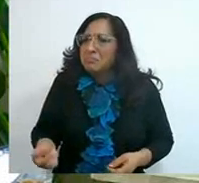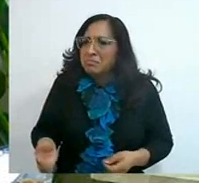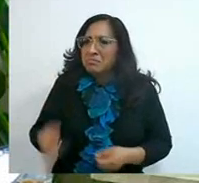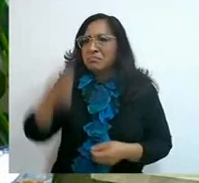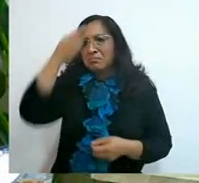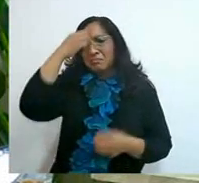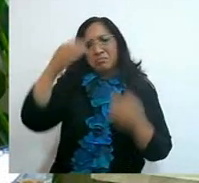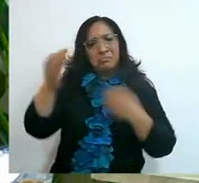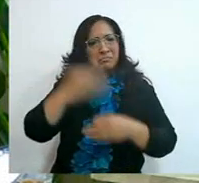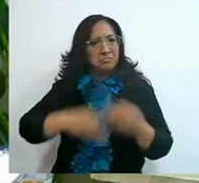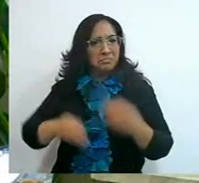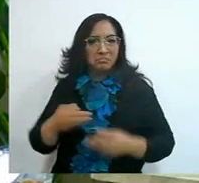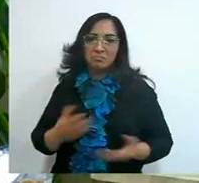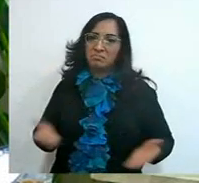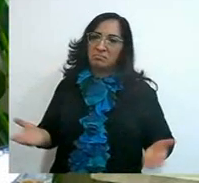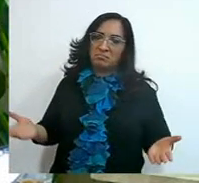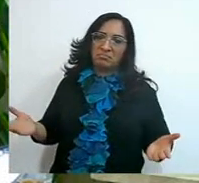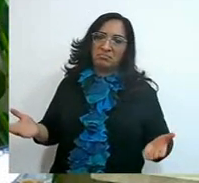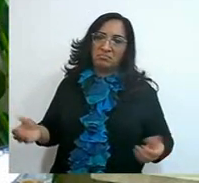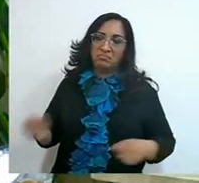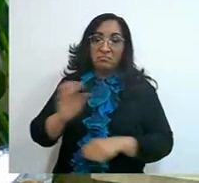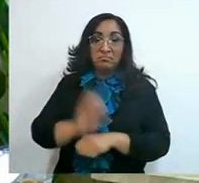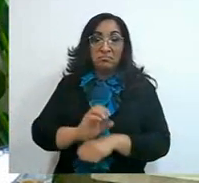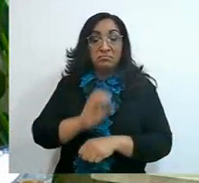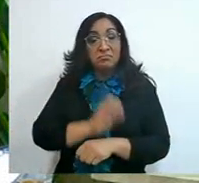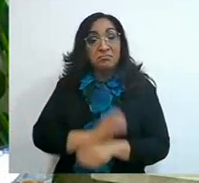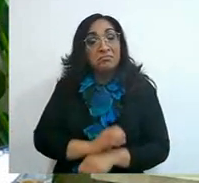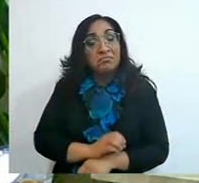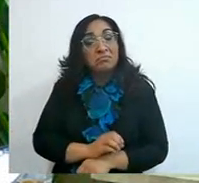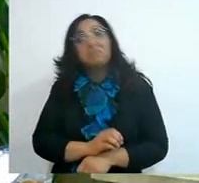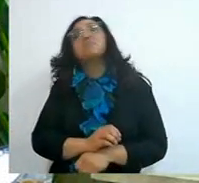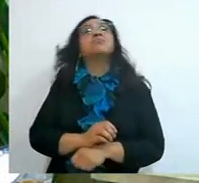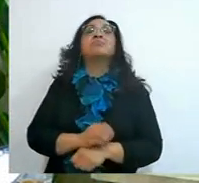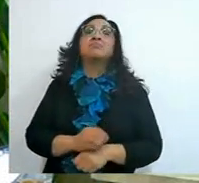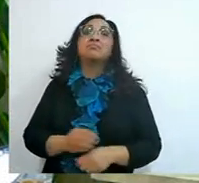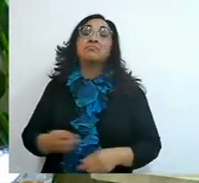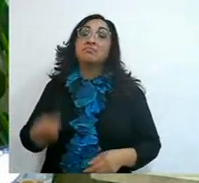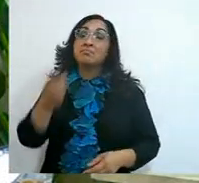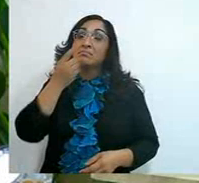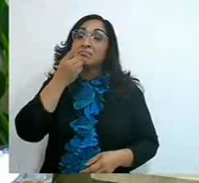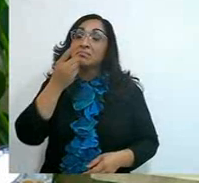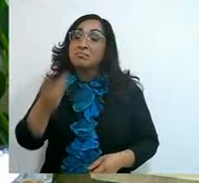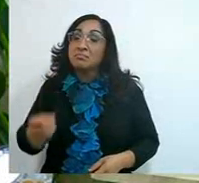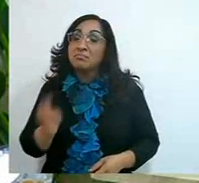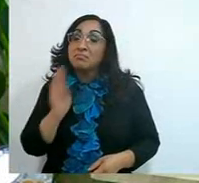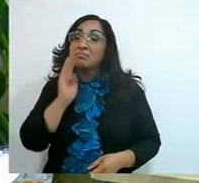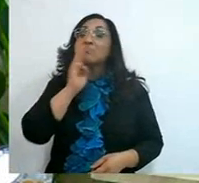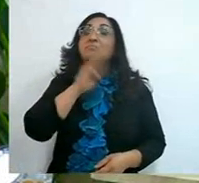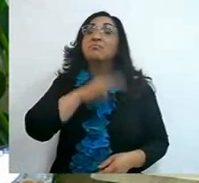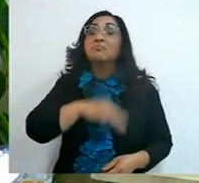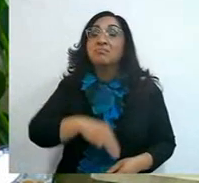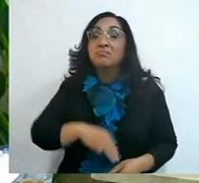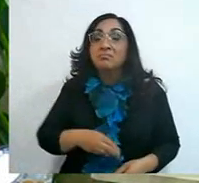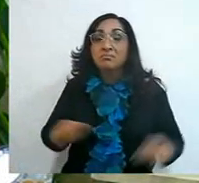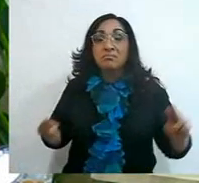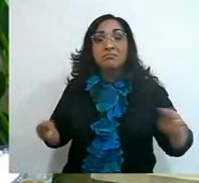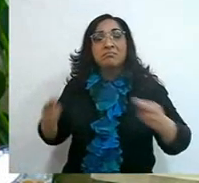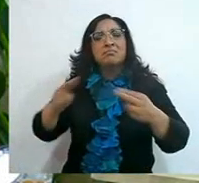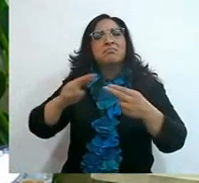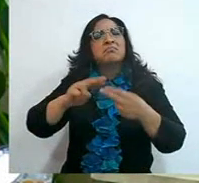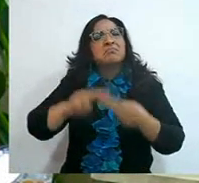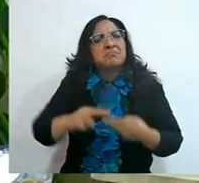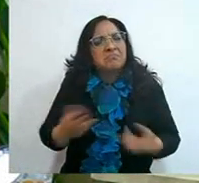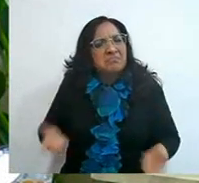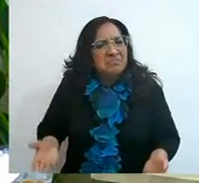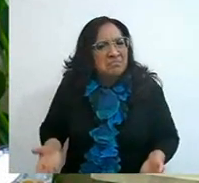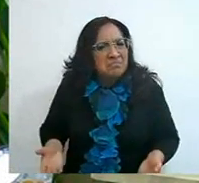todos. Y entonces le vienen a traer a usted falsas doctrinas,